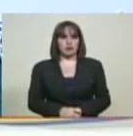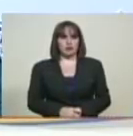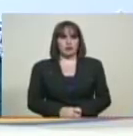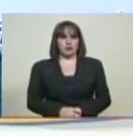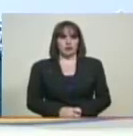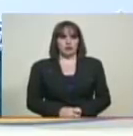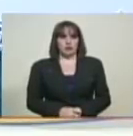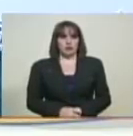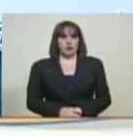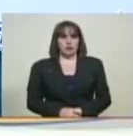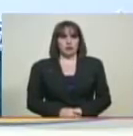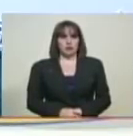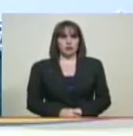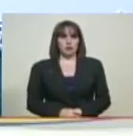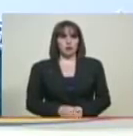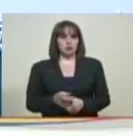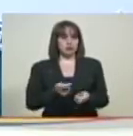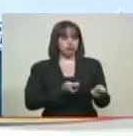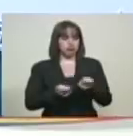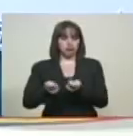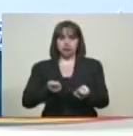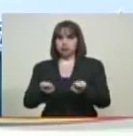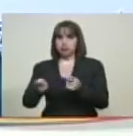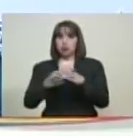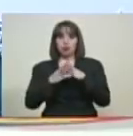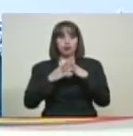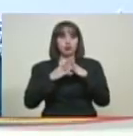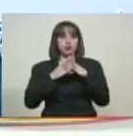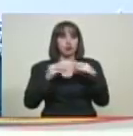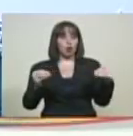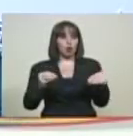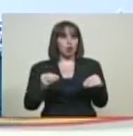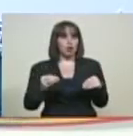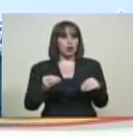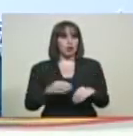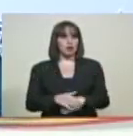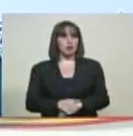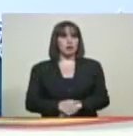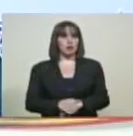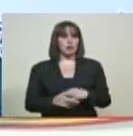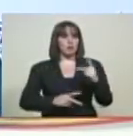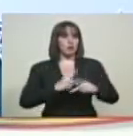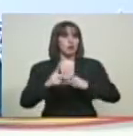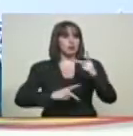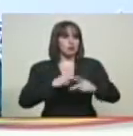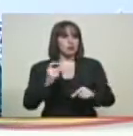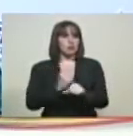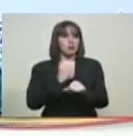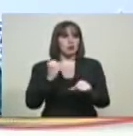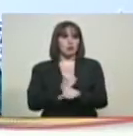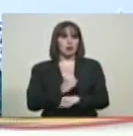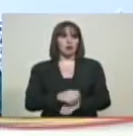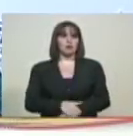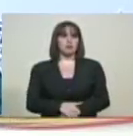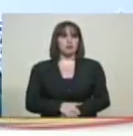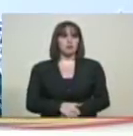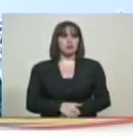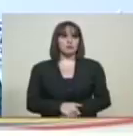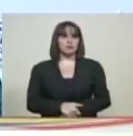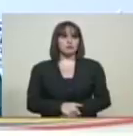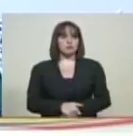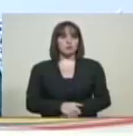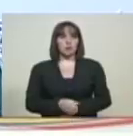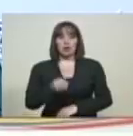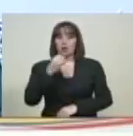y se trata de ir articulando toda la capacidad productiva de trabajo buena capacidad de